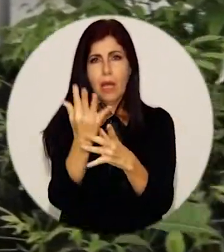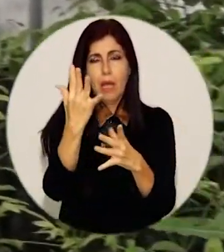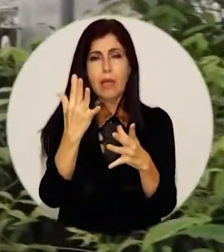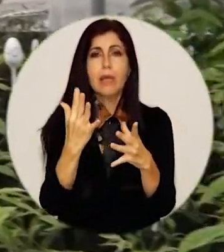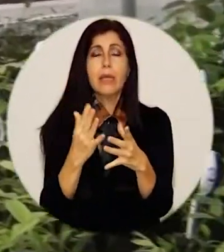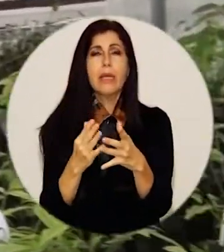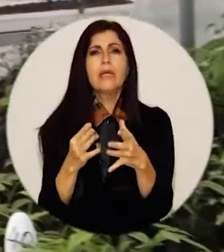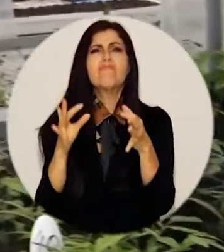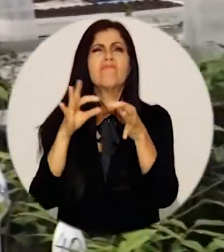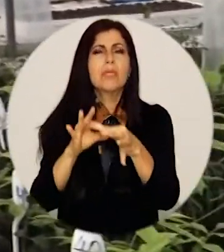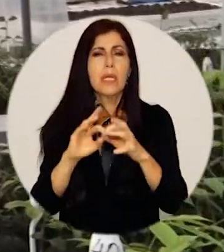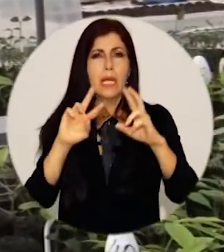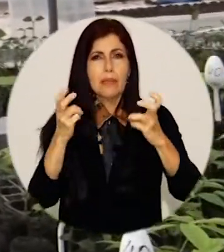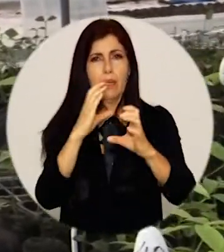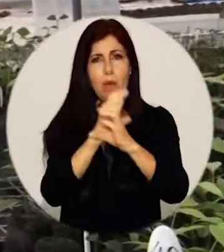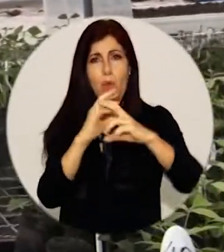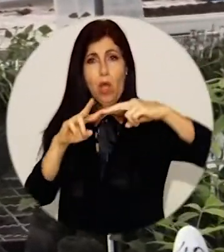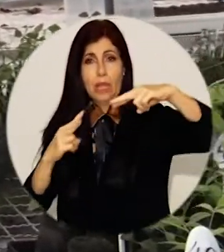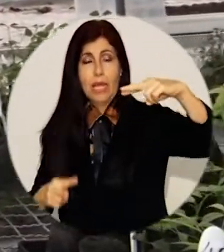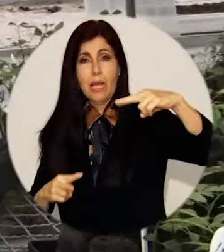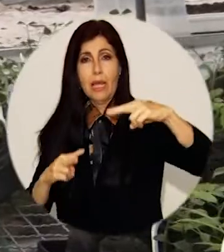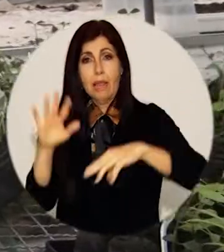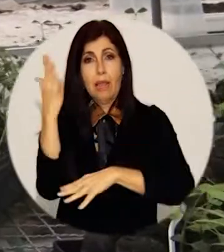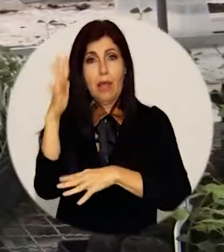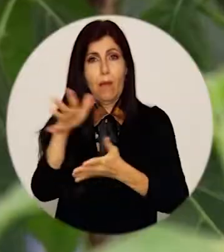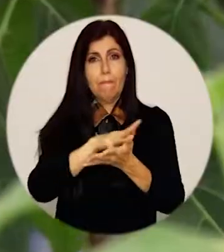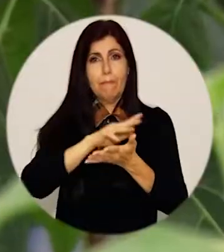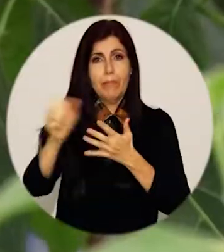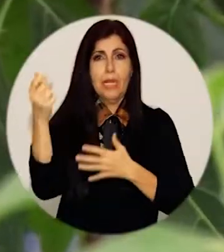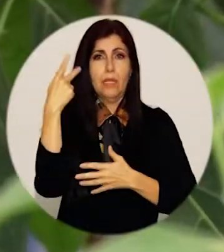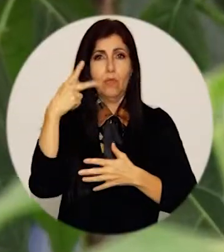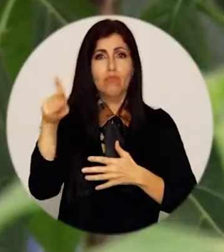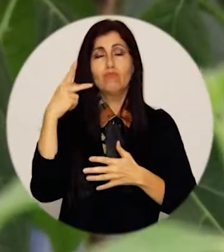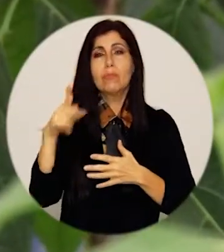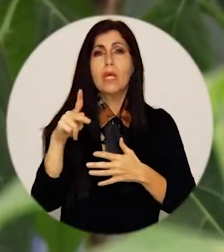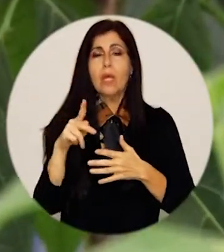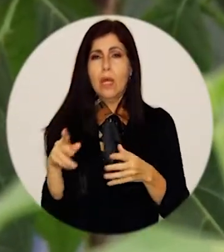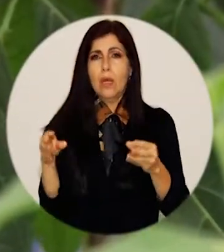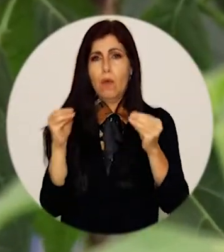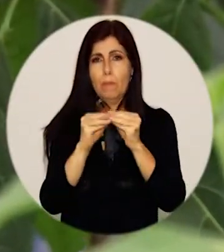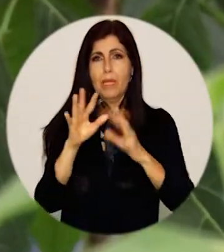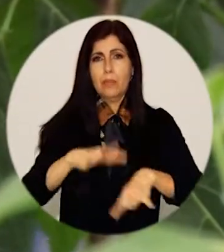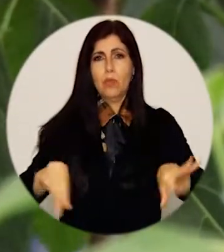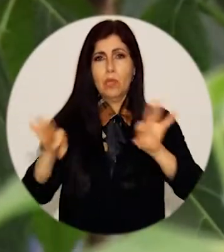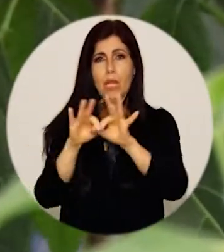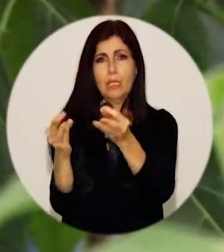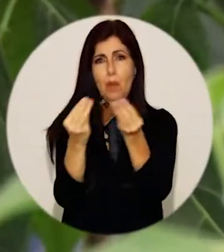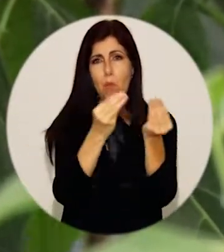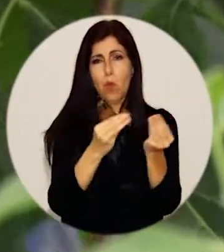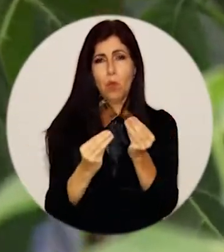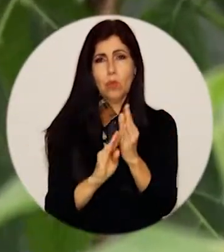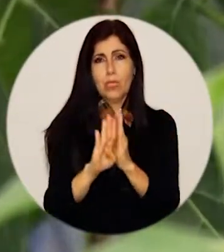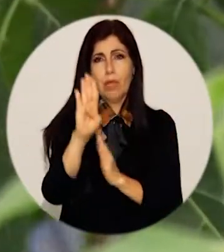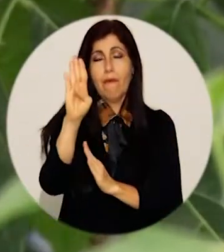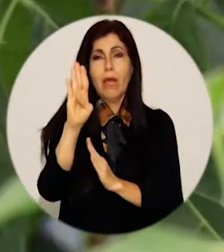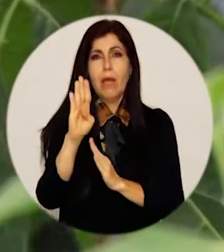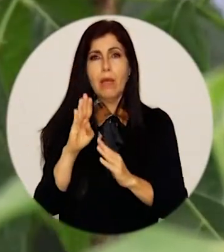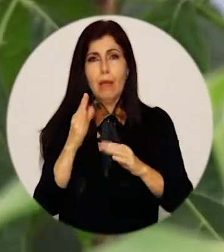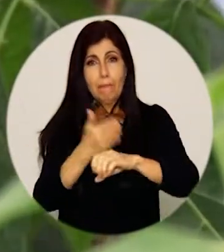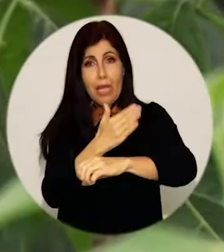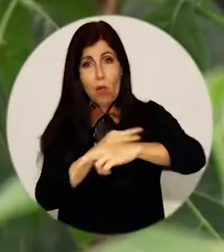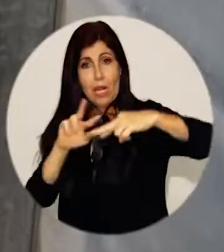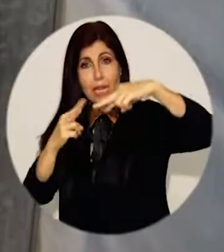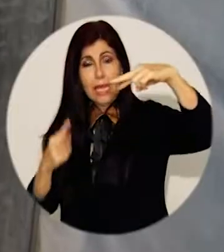conservación genética de especies en peligro de extinción con alta importancia productiva, mejoramiento genético de